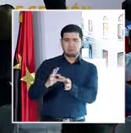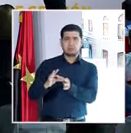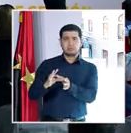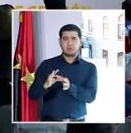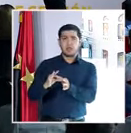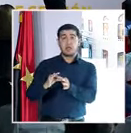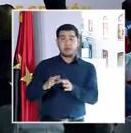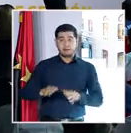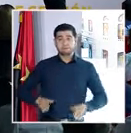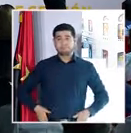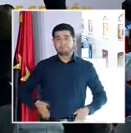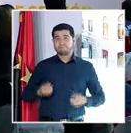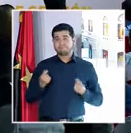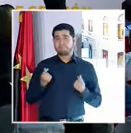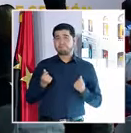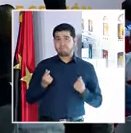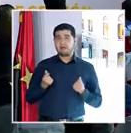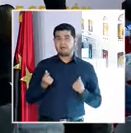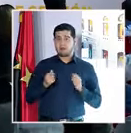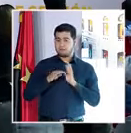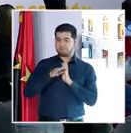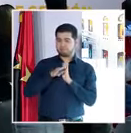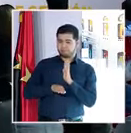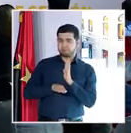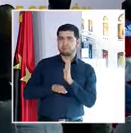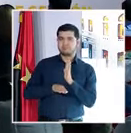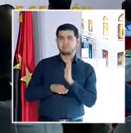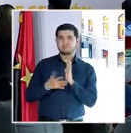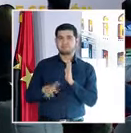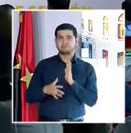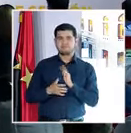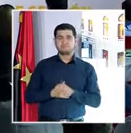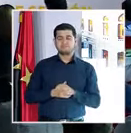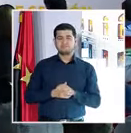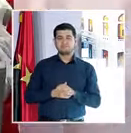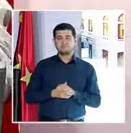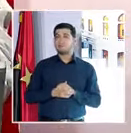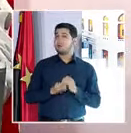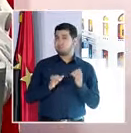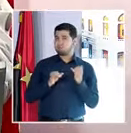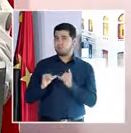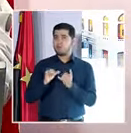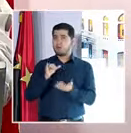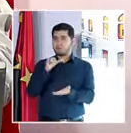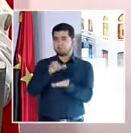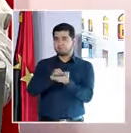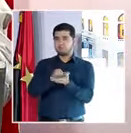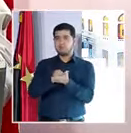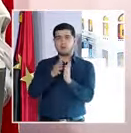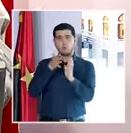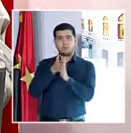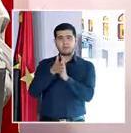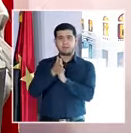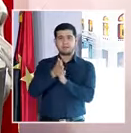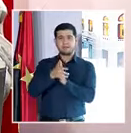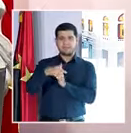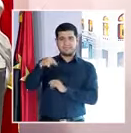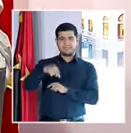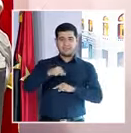bolsillo de las familias de nuestro departamento. De la misma manera, mencionar que en esta